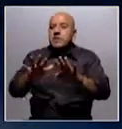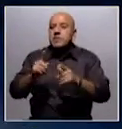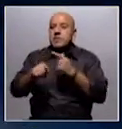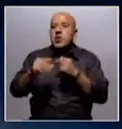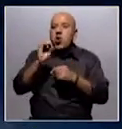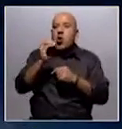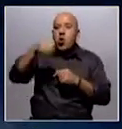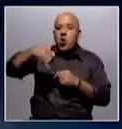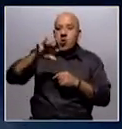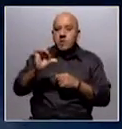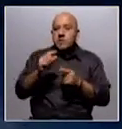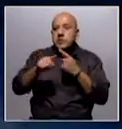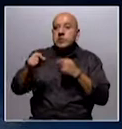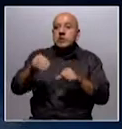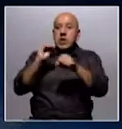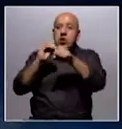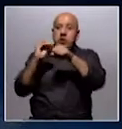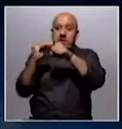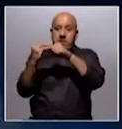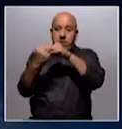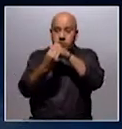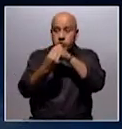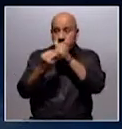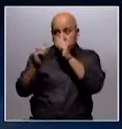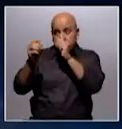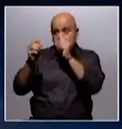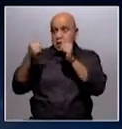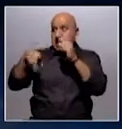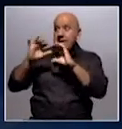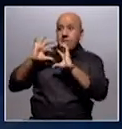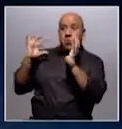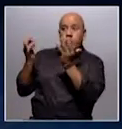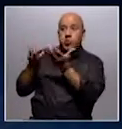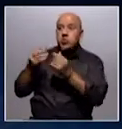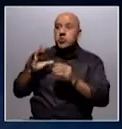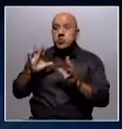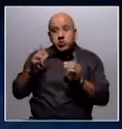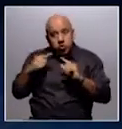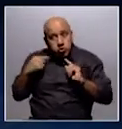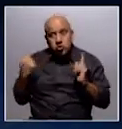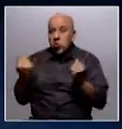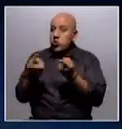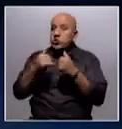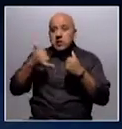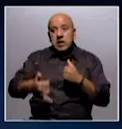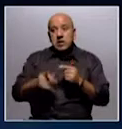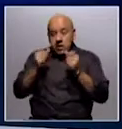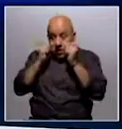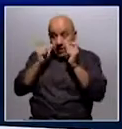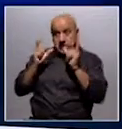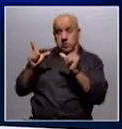la oms cuando declaró el coronavirus una epidemia deporte mundial verdad y que tomáramos todos los países los recaudos necesarios